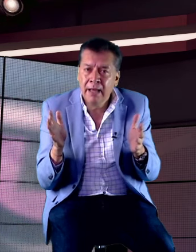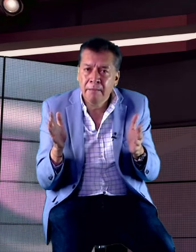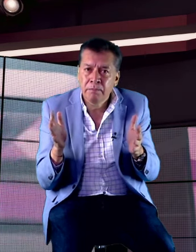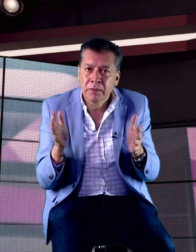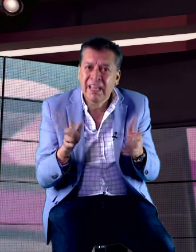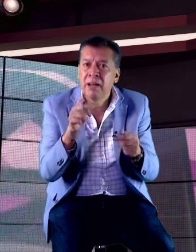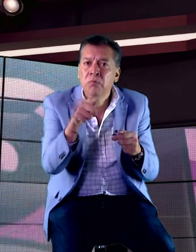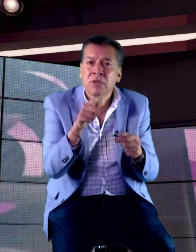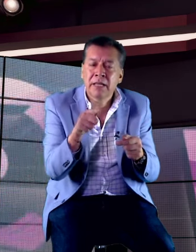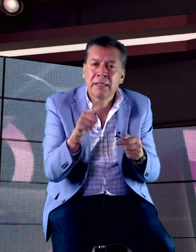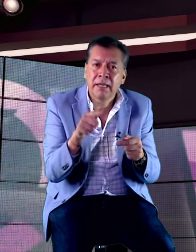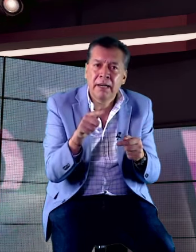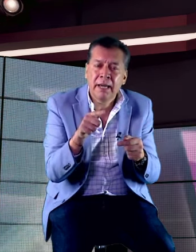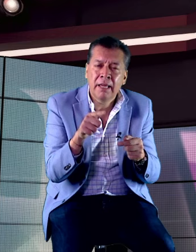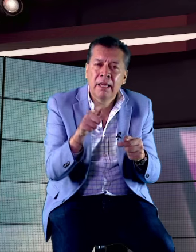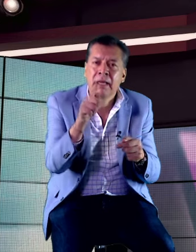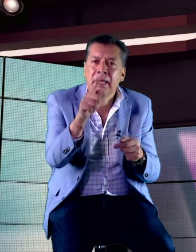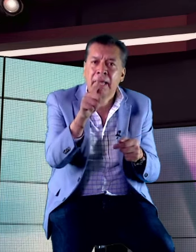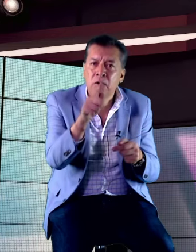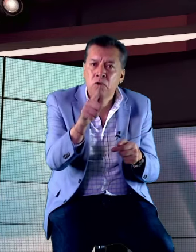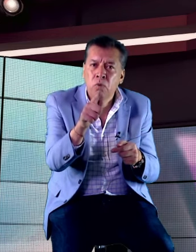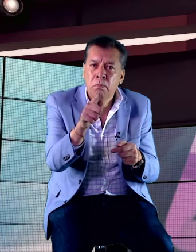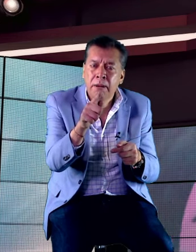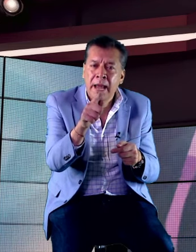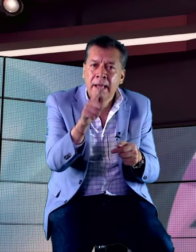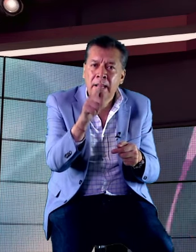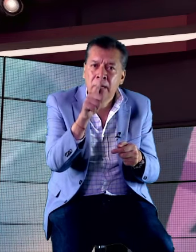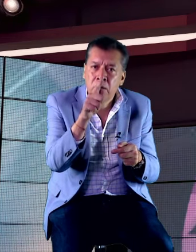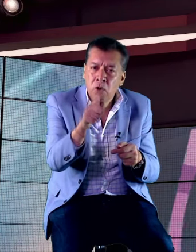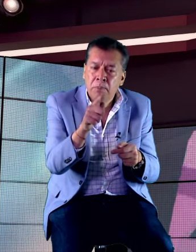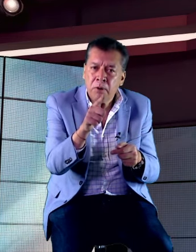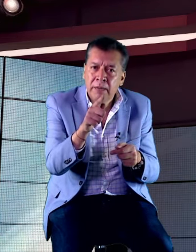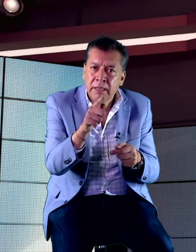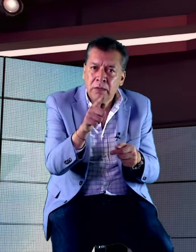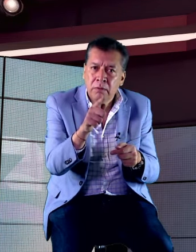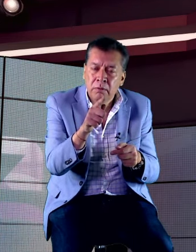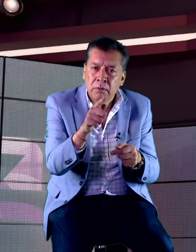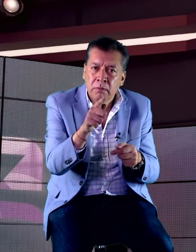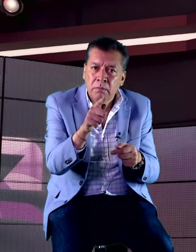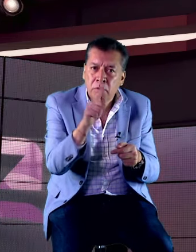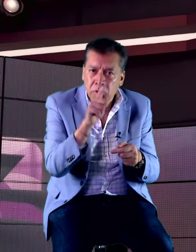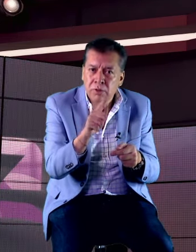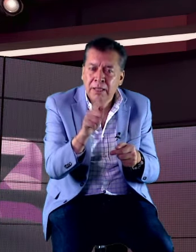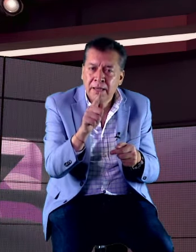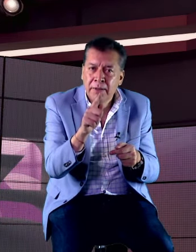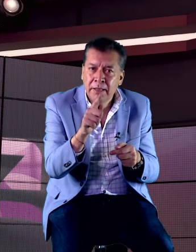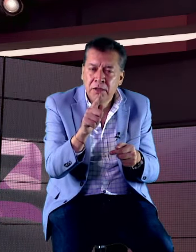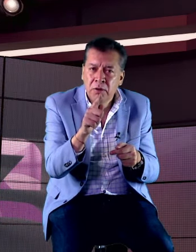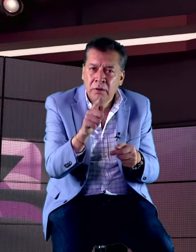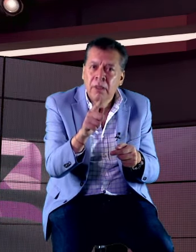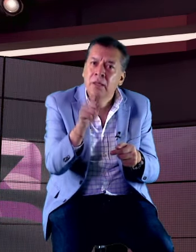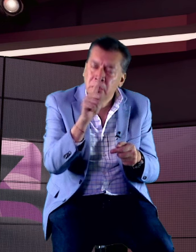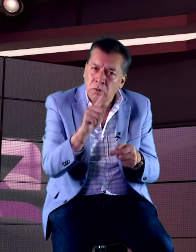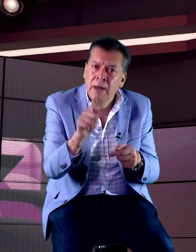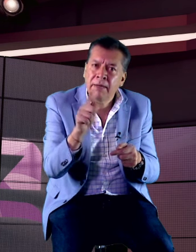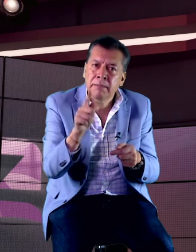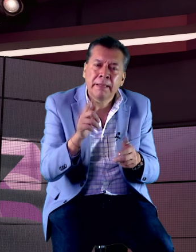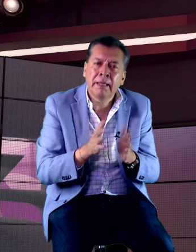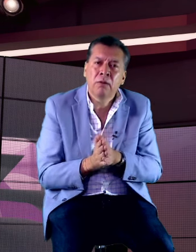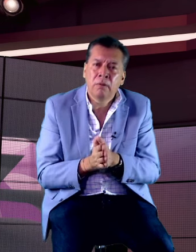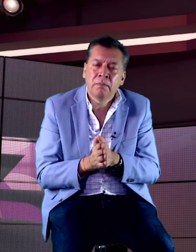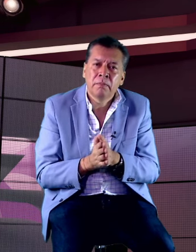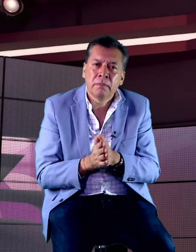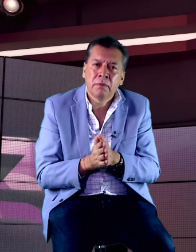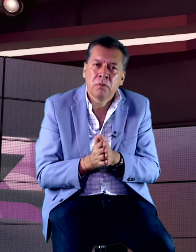presidenta tenemos que exigirle que nos cumpla lo prometido porque usted sabe el dicho y una